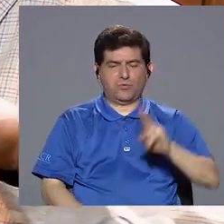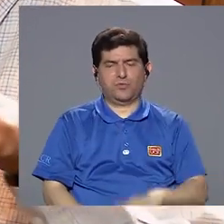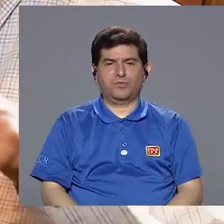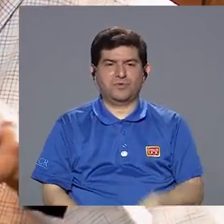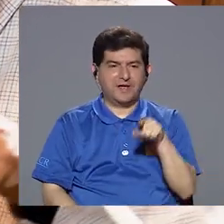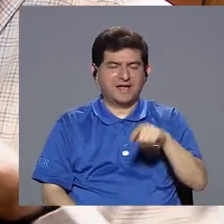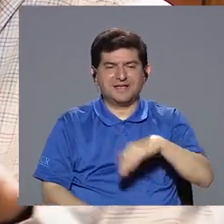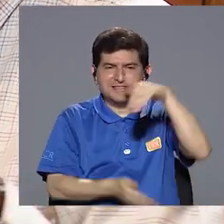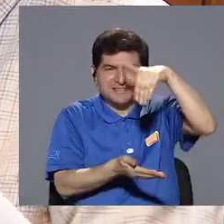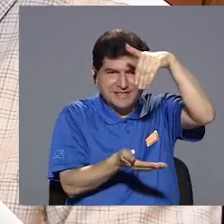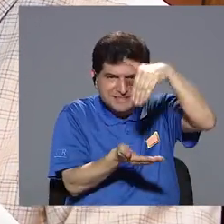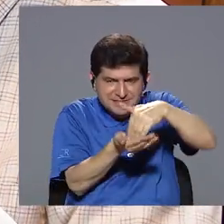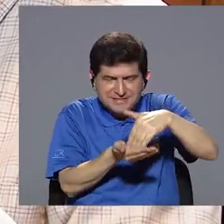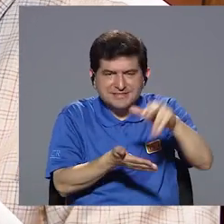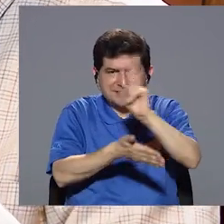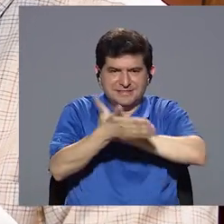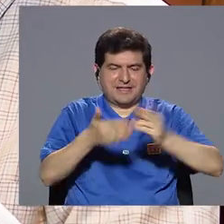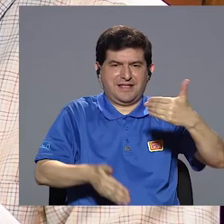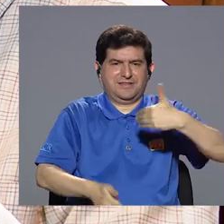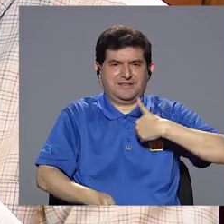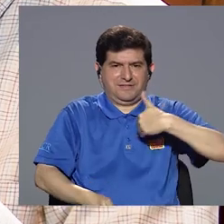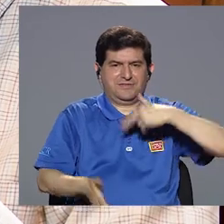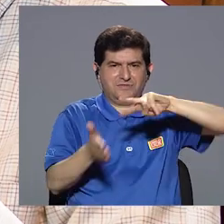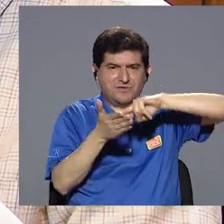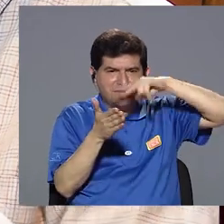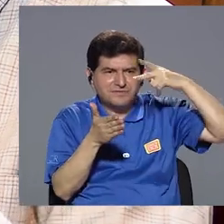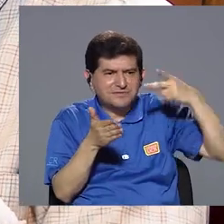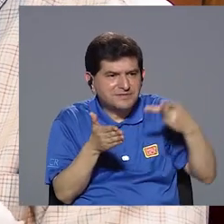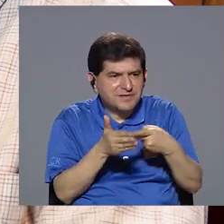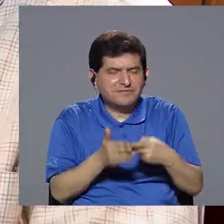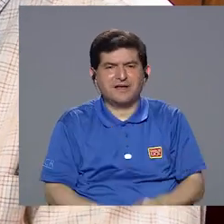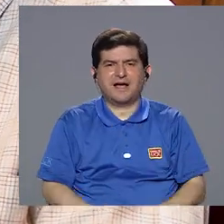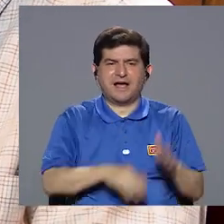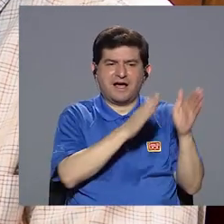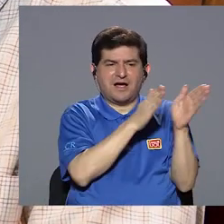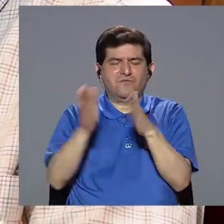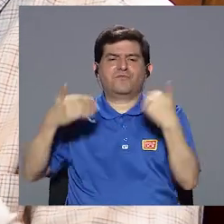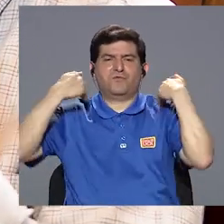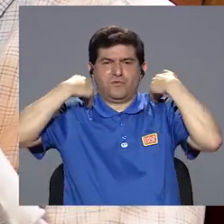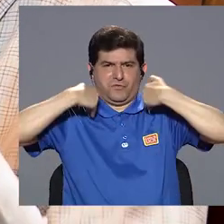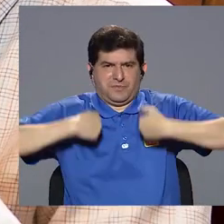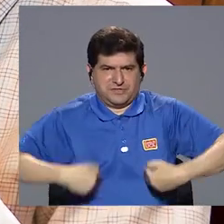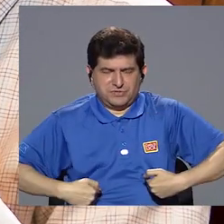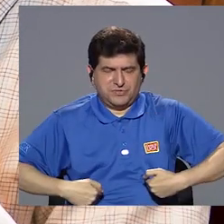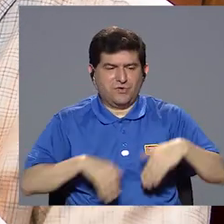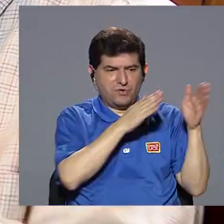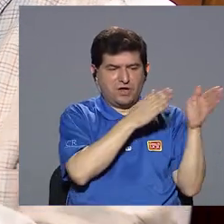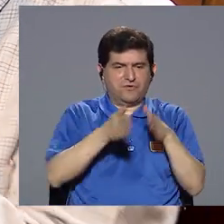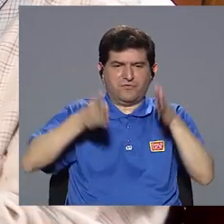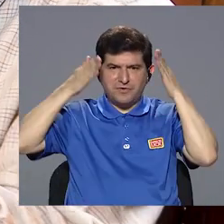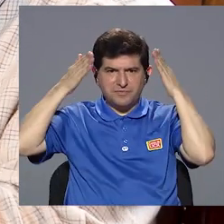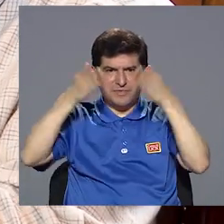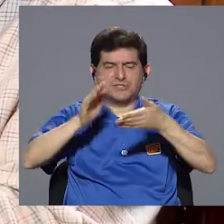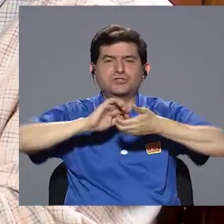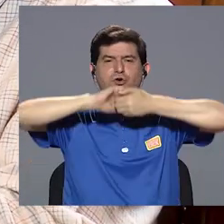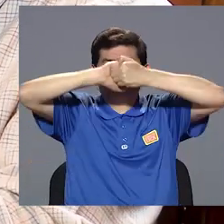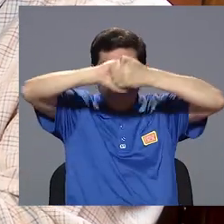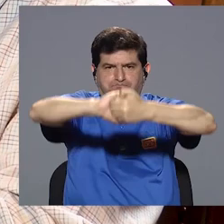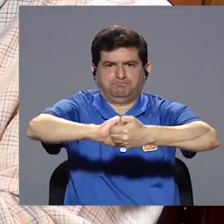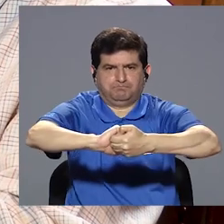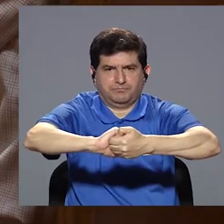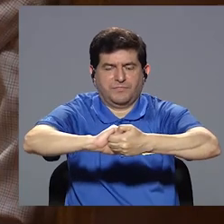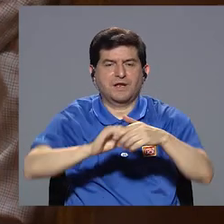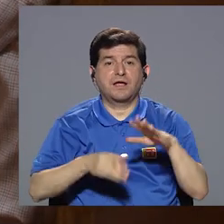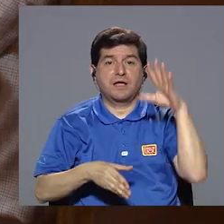y ese es el tronco esencial que nuestra universidad tiene en lo que podríamos llamar formación humanista información dirigida a